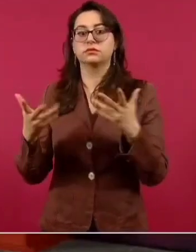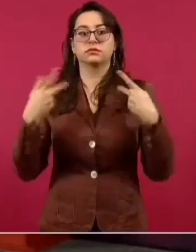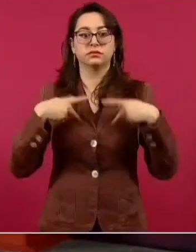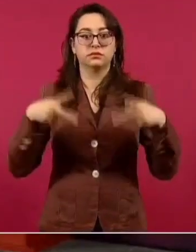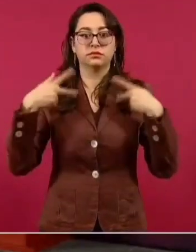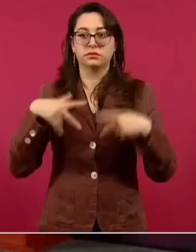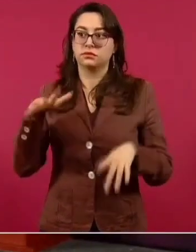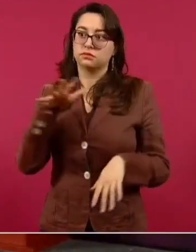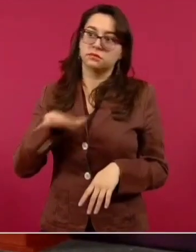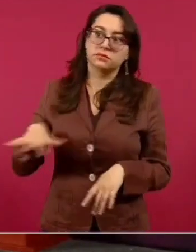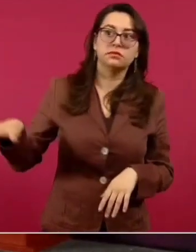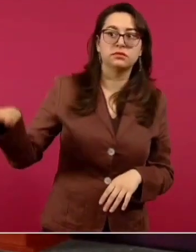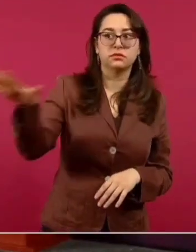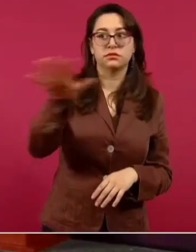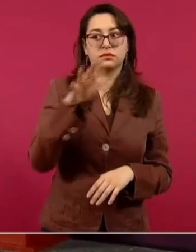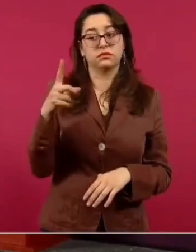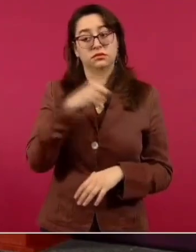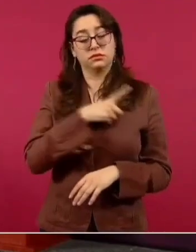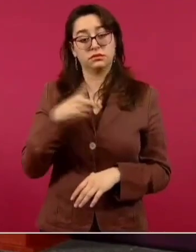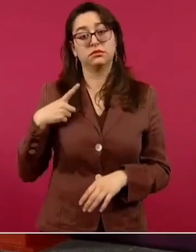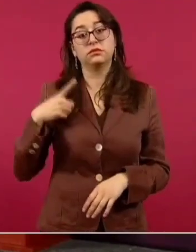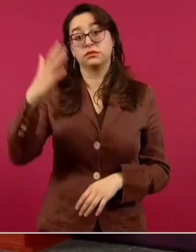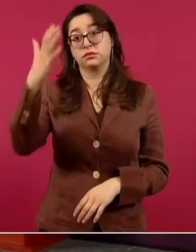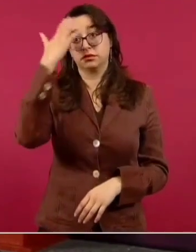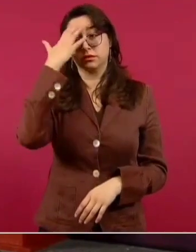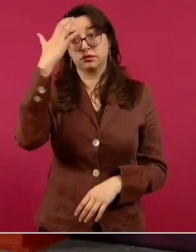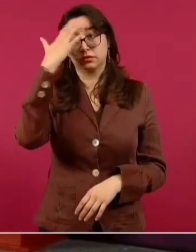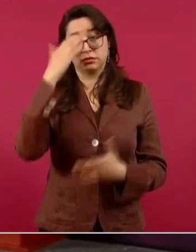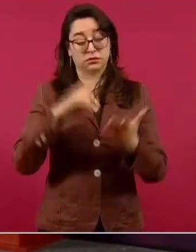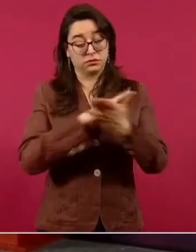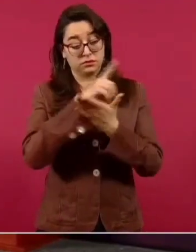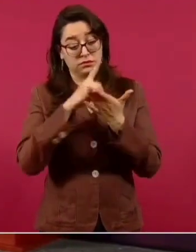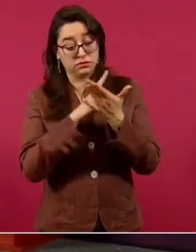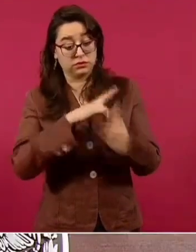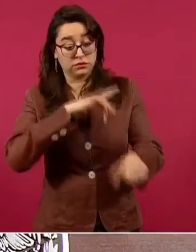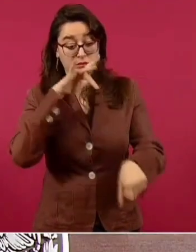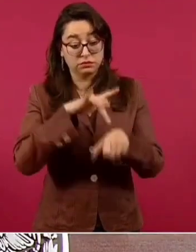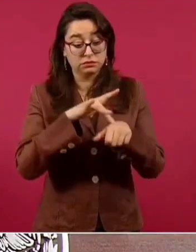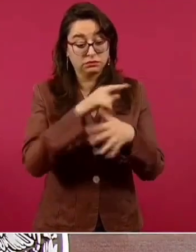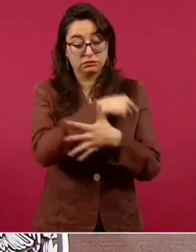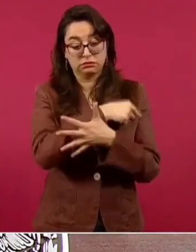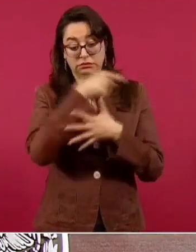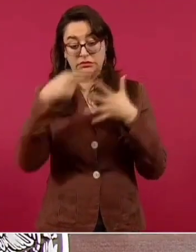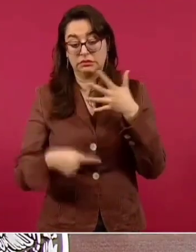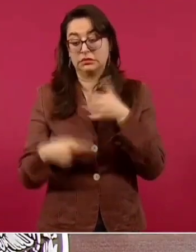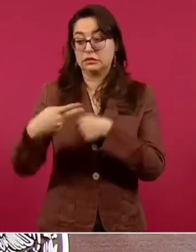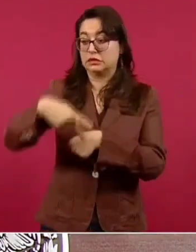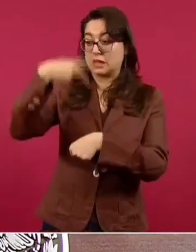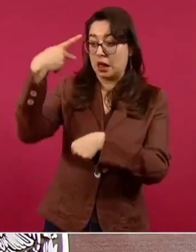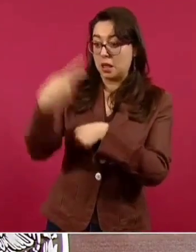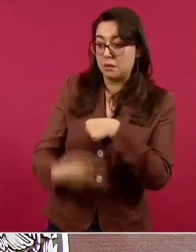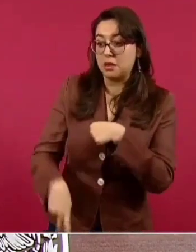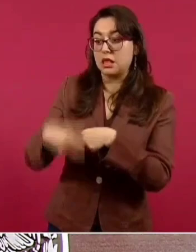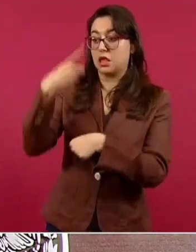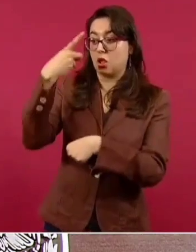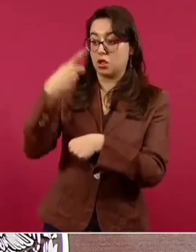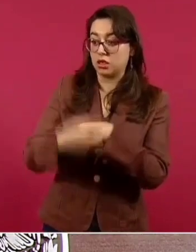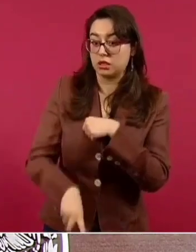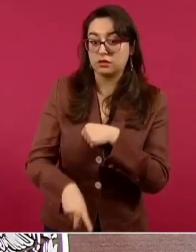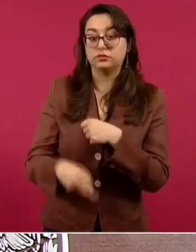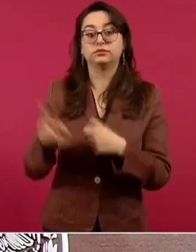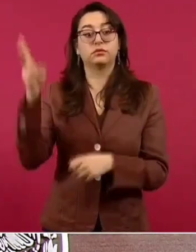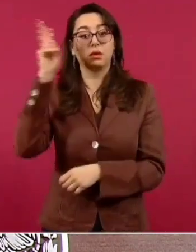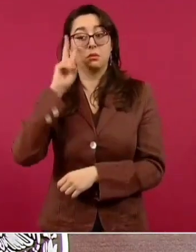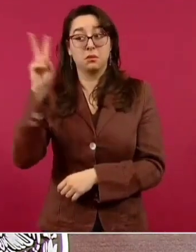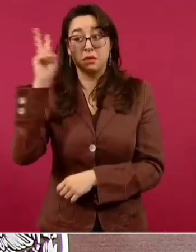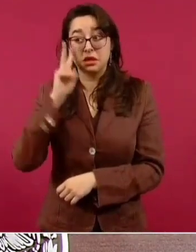de los riesgos que están relacionados con el uso de sustancias, el uso de drogas o el abuso de drogas o la adicción a